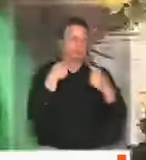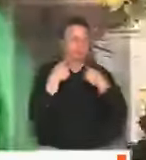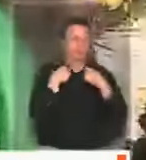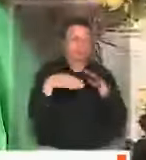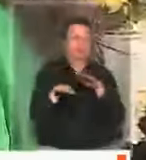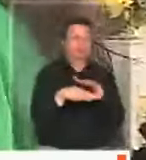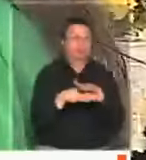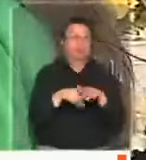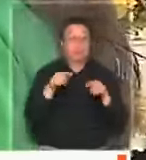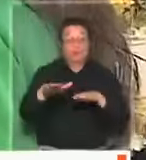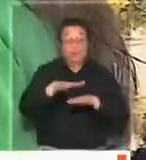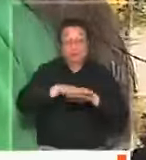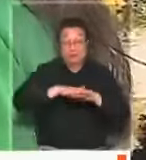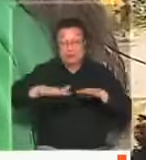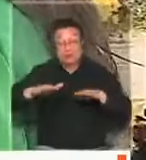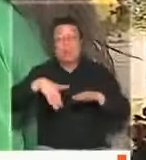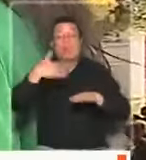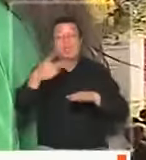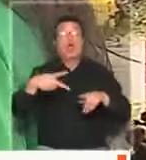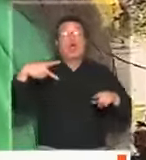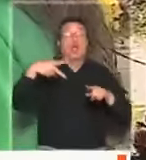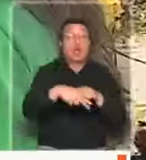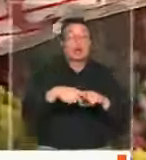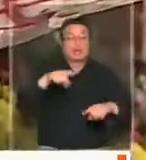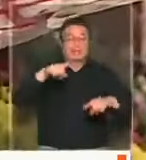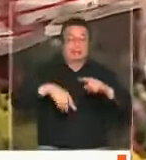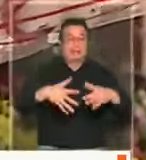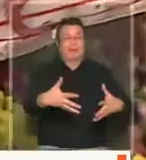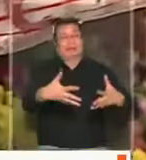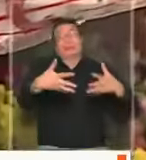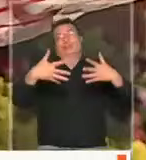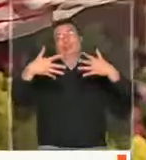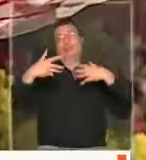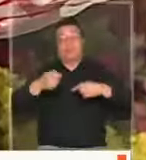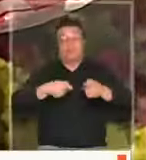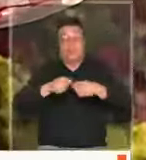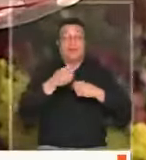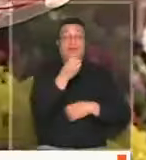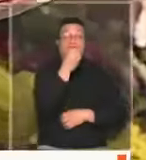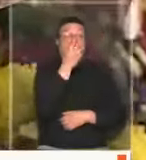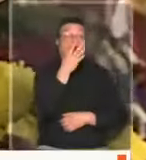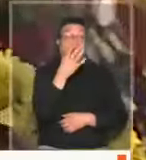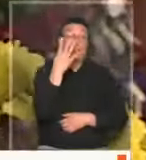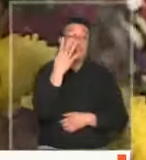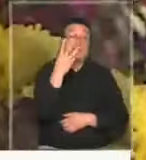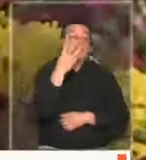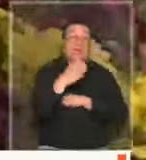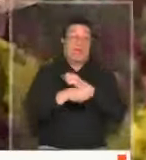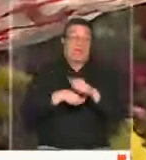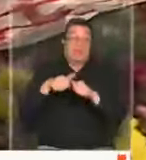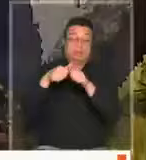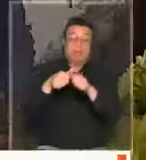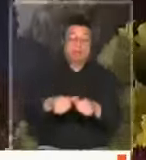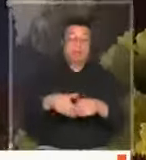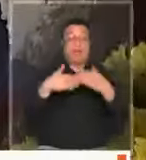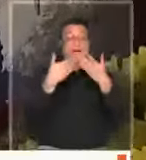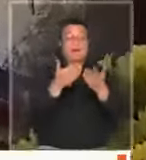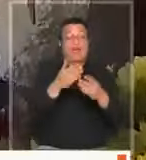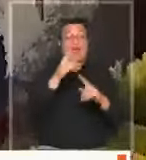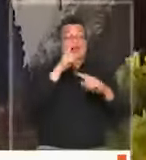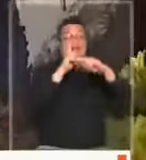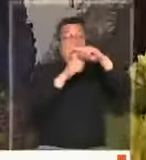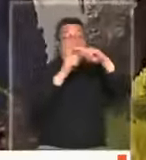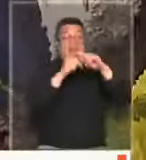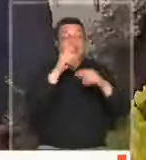arreglos. Pavimentaron, después cortaron y aquí un tierra pero inmenso. Raúl vende flores hace 43 años afuera del Cementerio General por